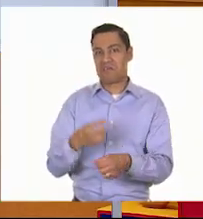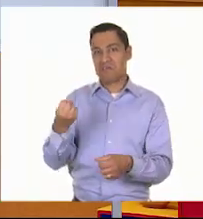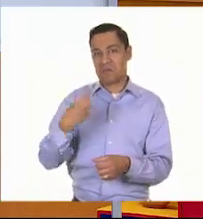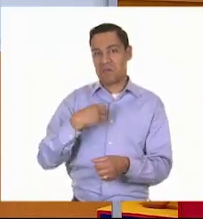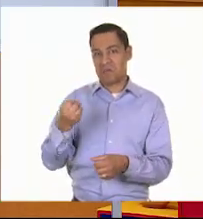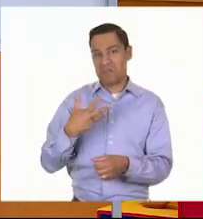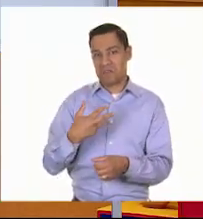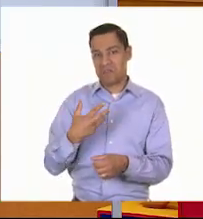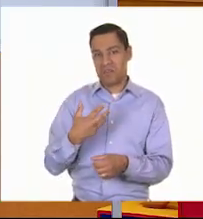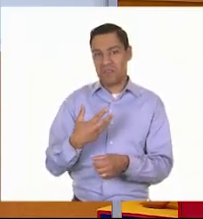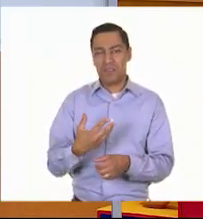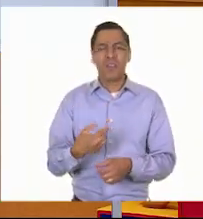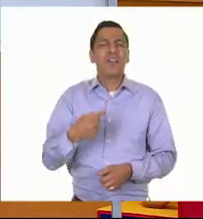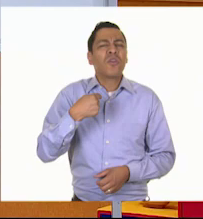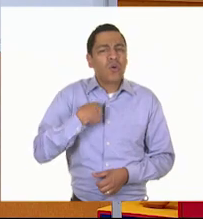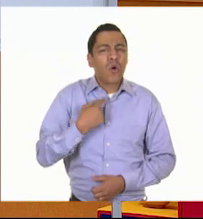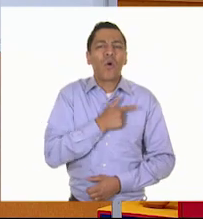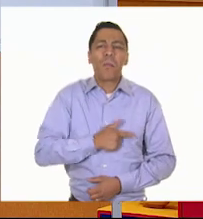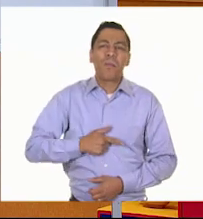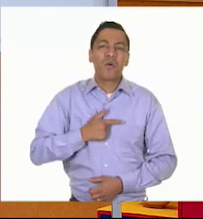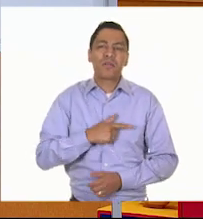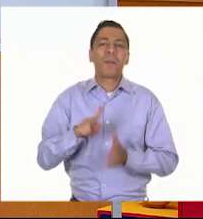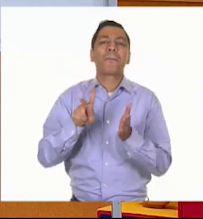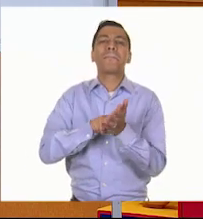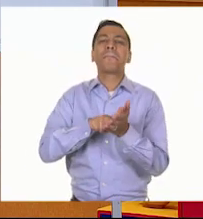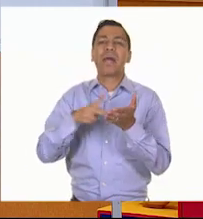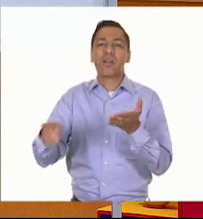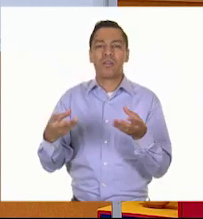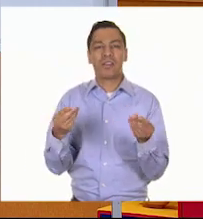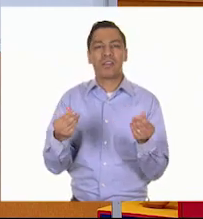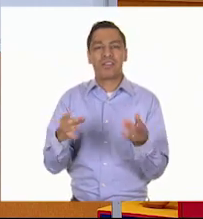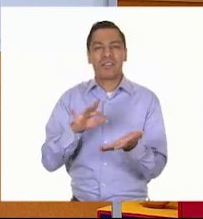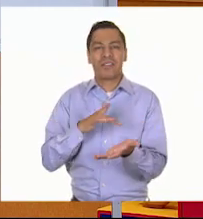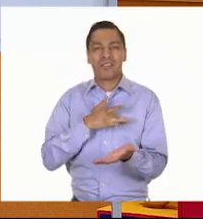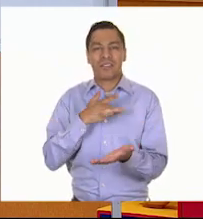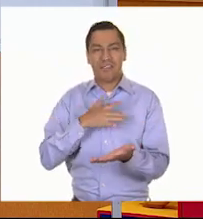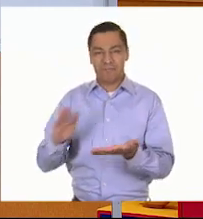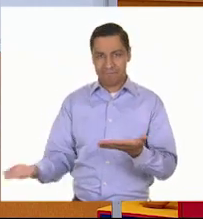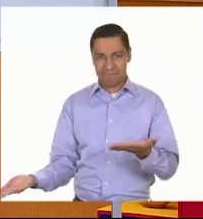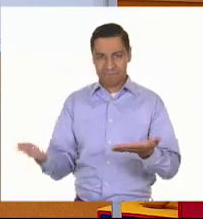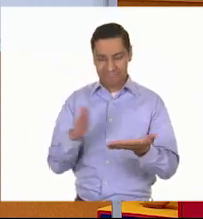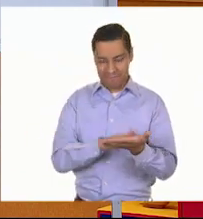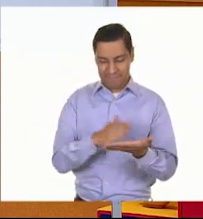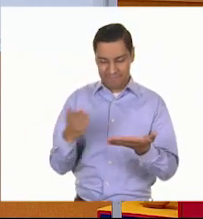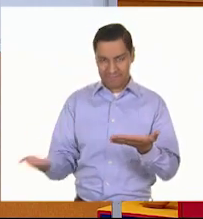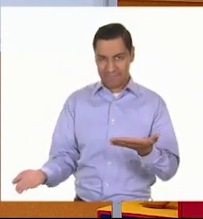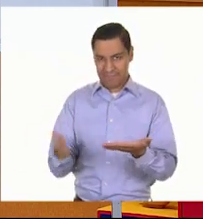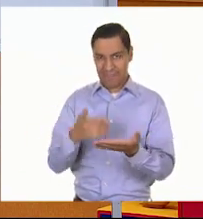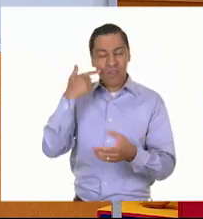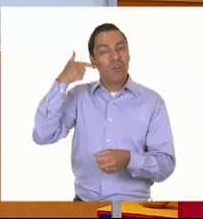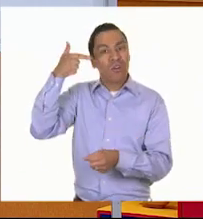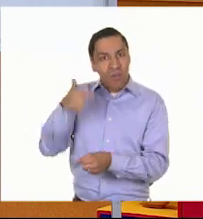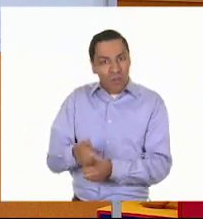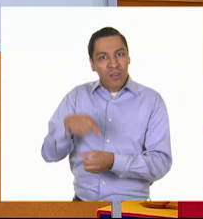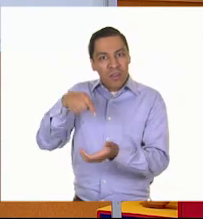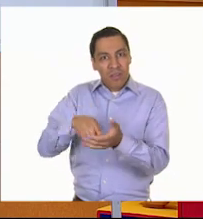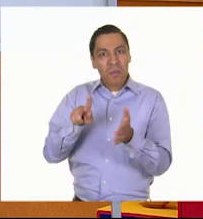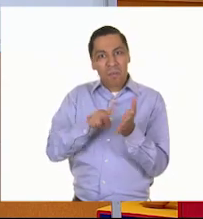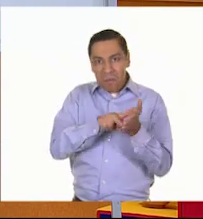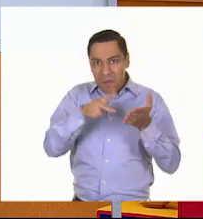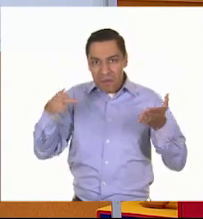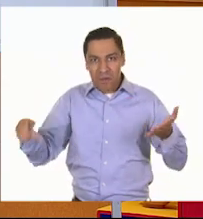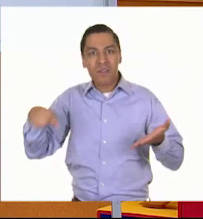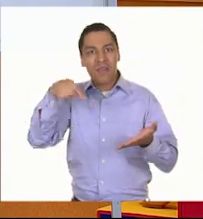me gusta un poquito más estar a la antigüita porque puedo tener el papel por ahí. El día de hoy encontré una nota informativa muy interesante